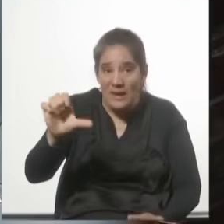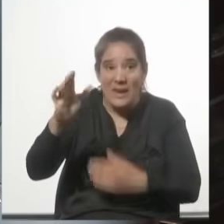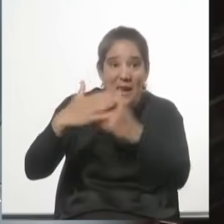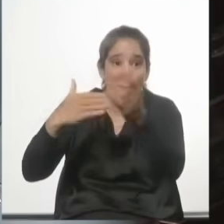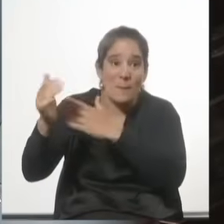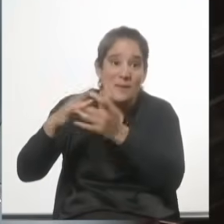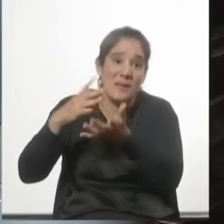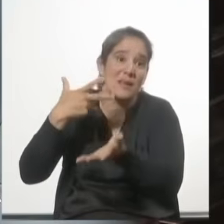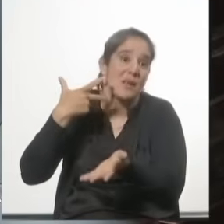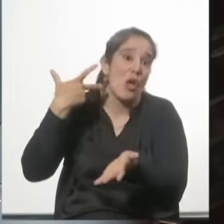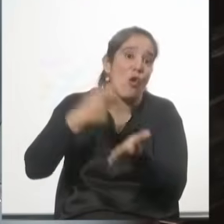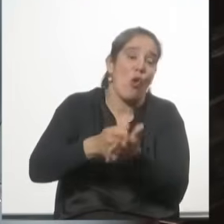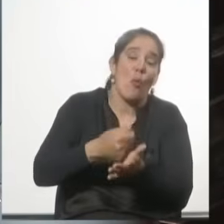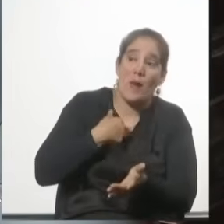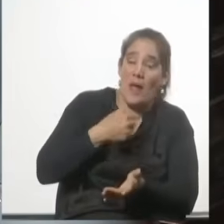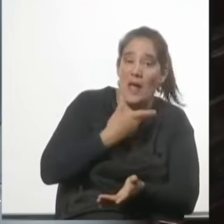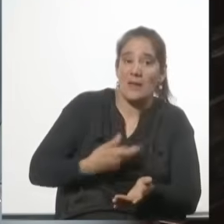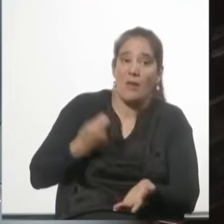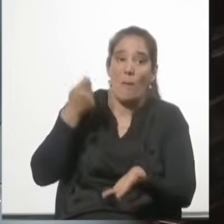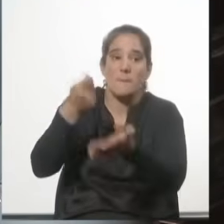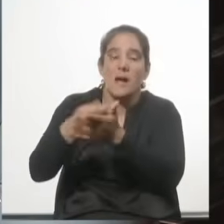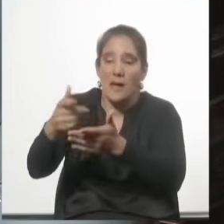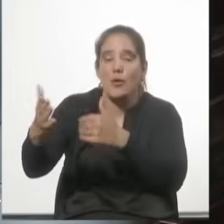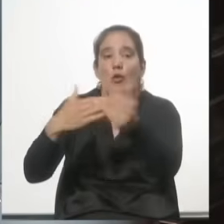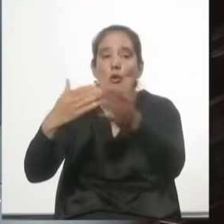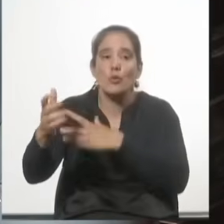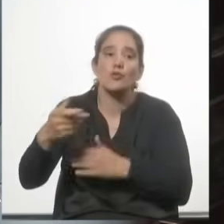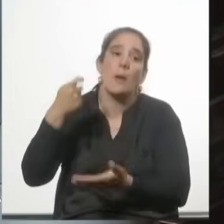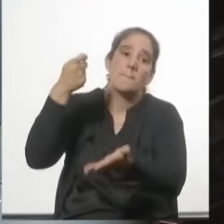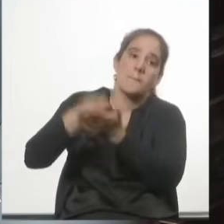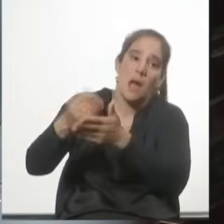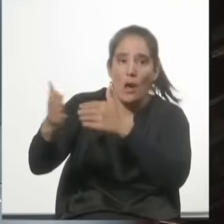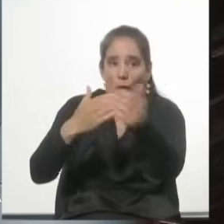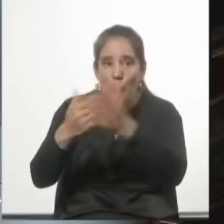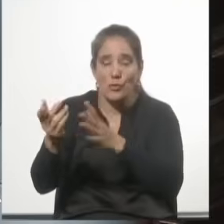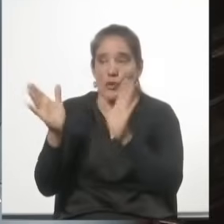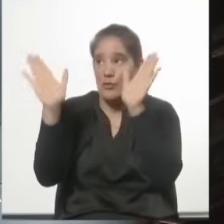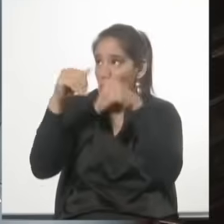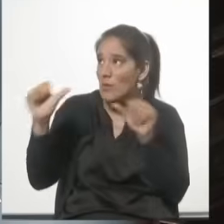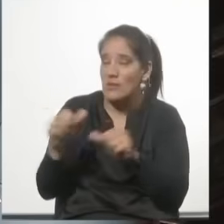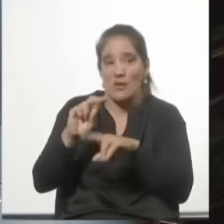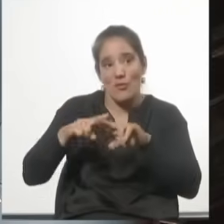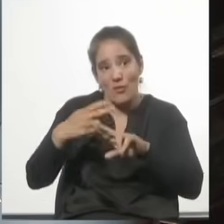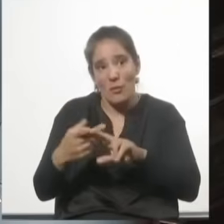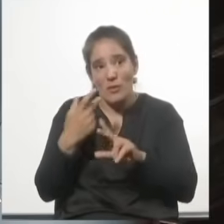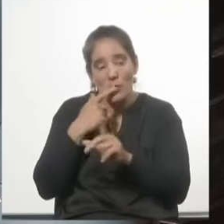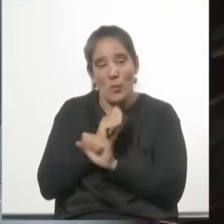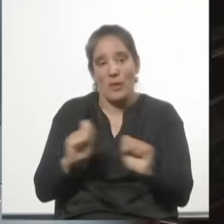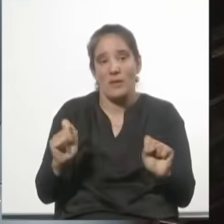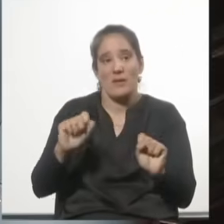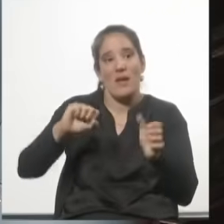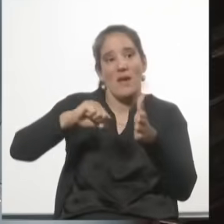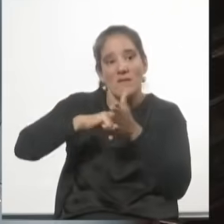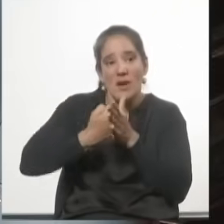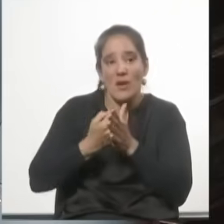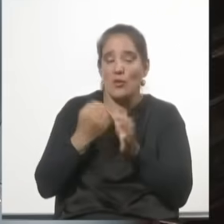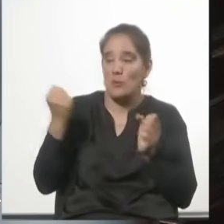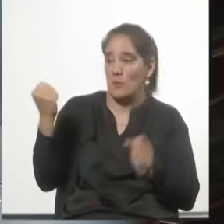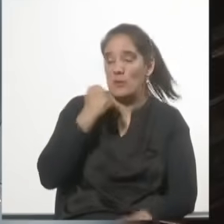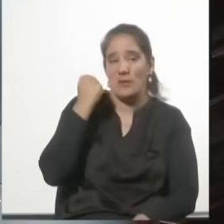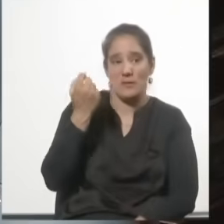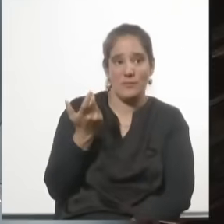tiene preasegurado, habida cuenta del mecanismo de carta de crédito irrevocable y confirmada en bancos de primera